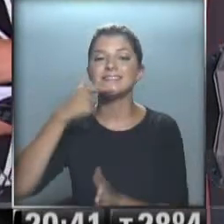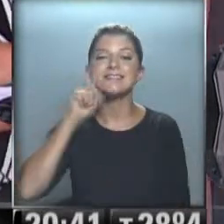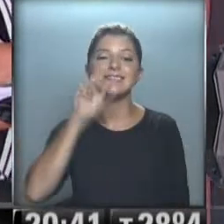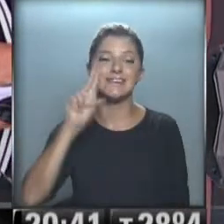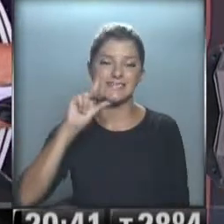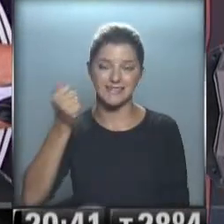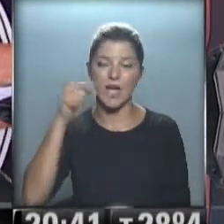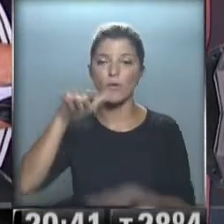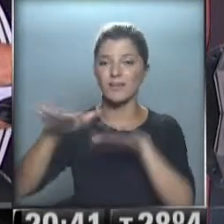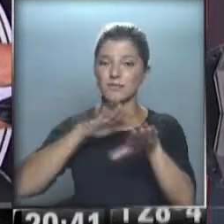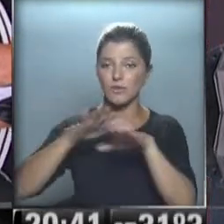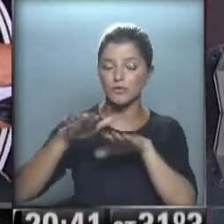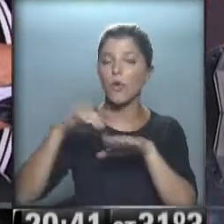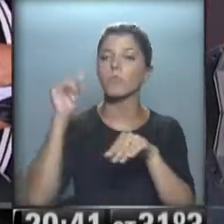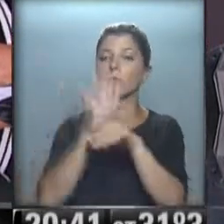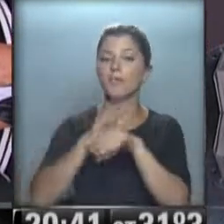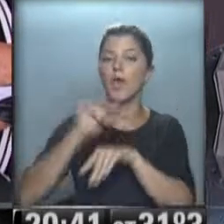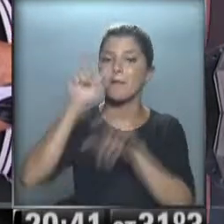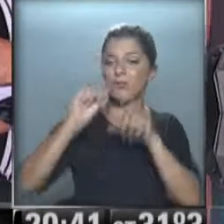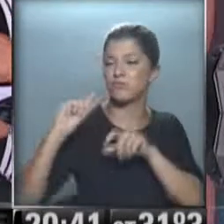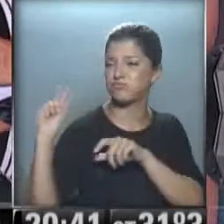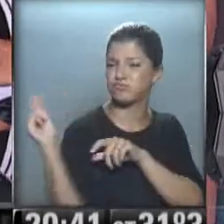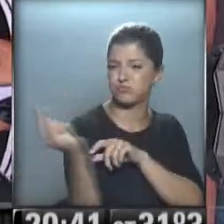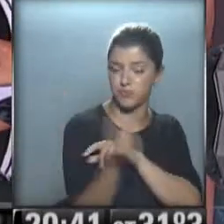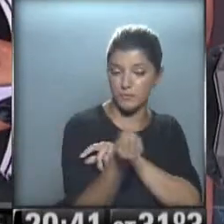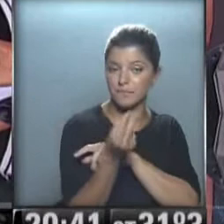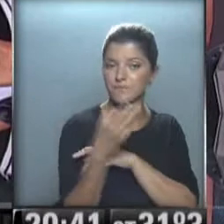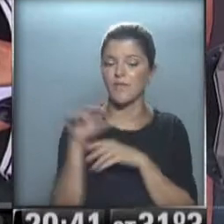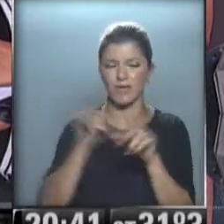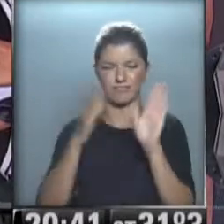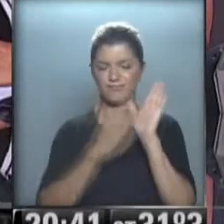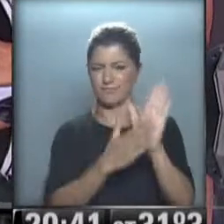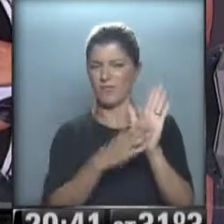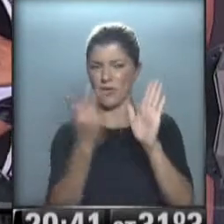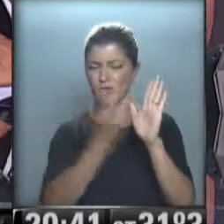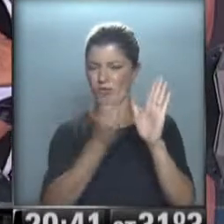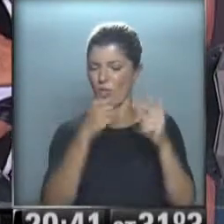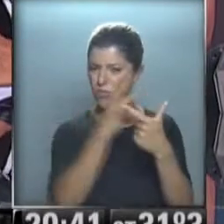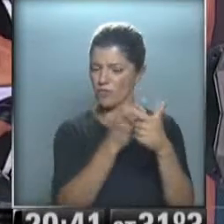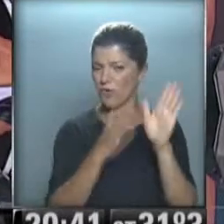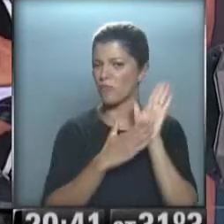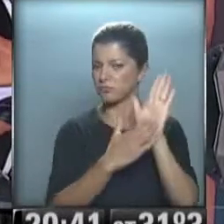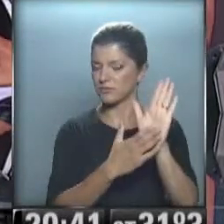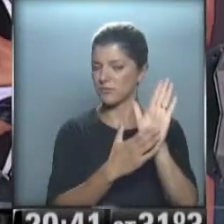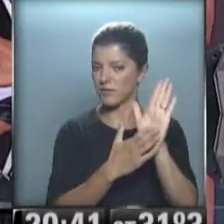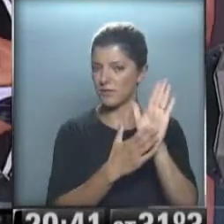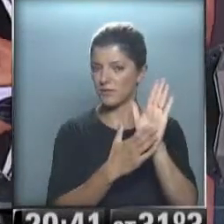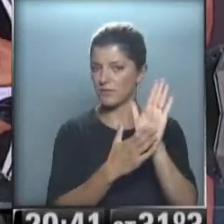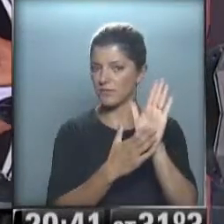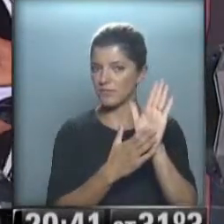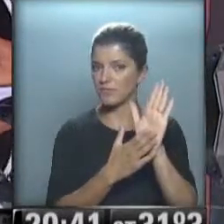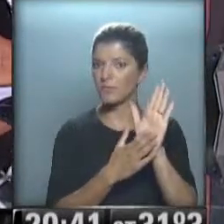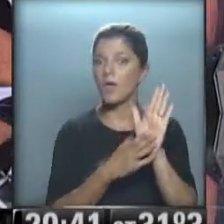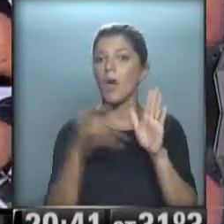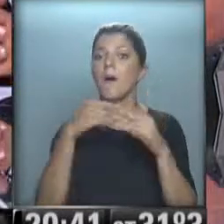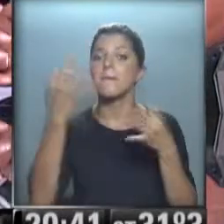un homicidio a nivel industrial. Bueno, se sospecha que los datos aportados a estos dos medios de comunicación justamente para